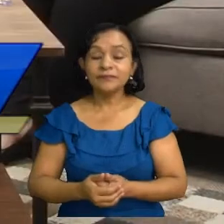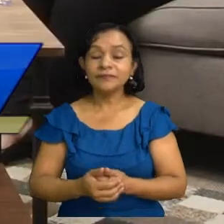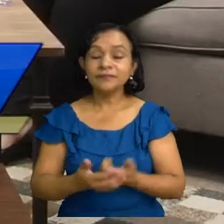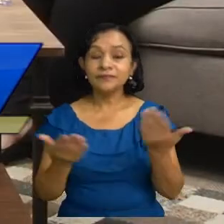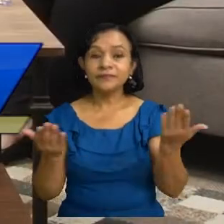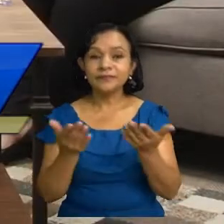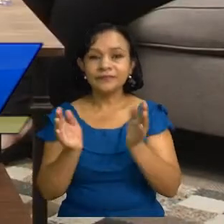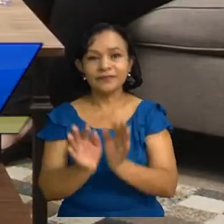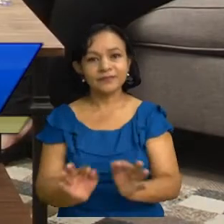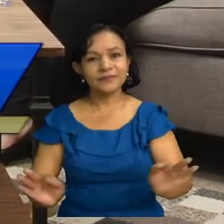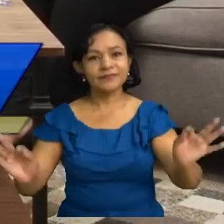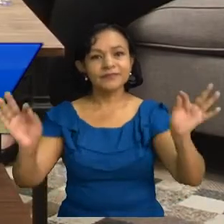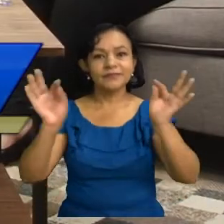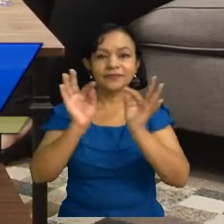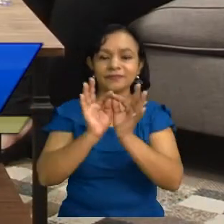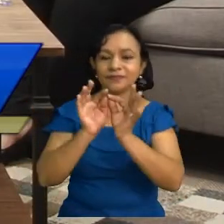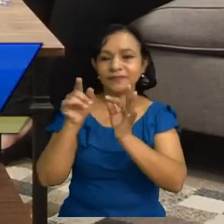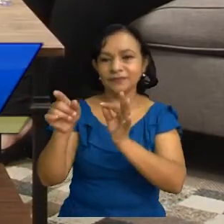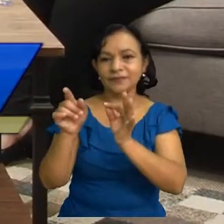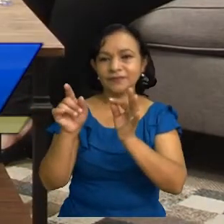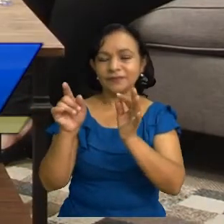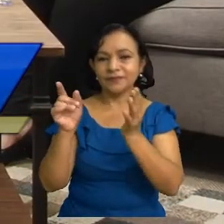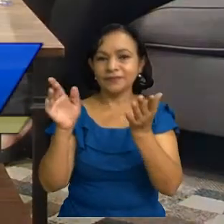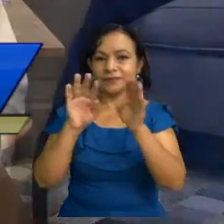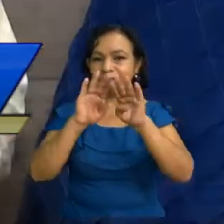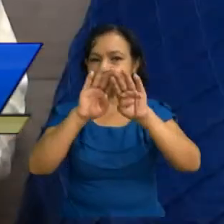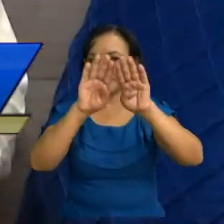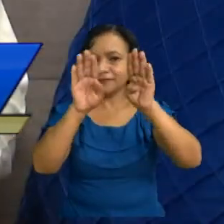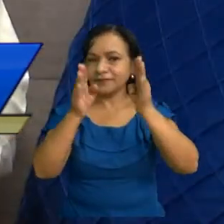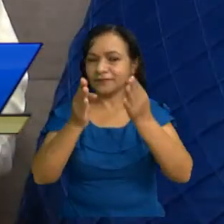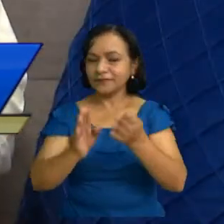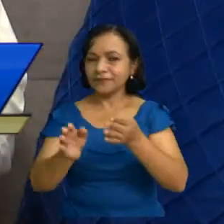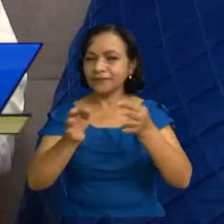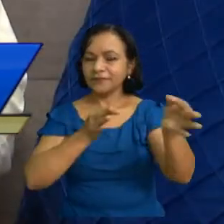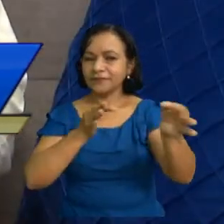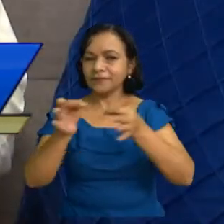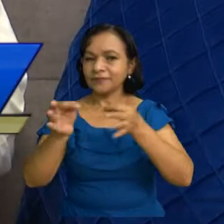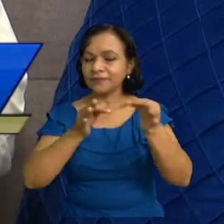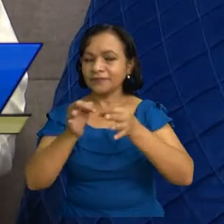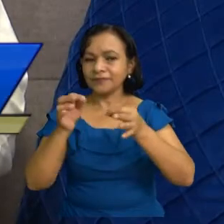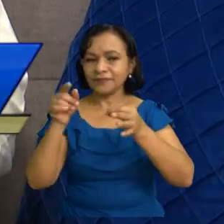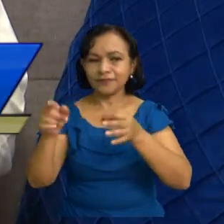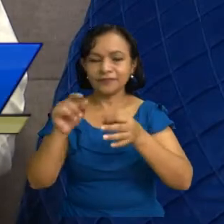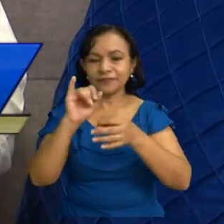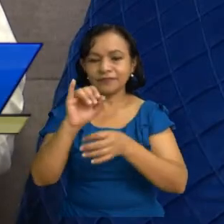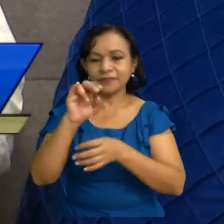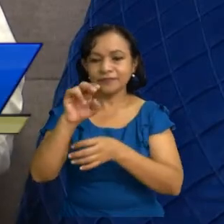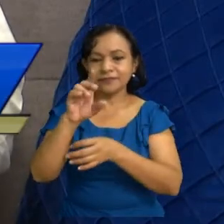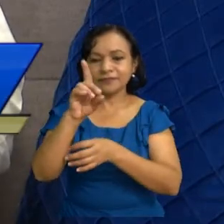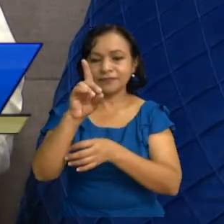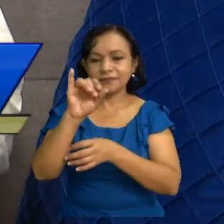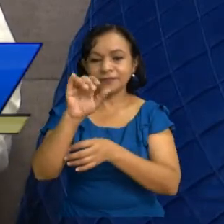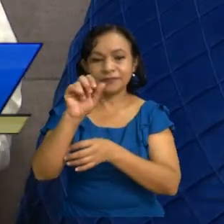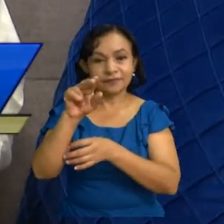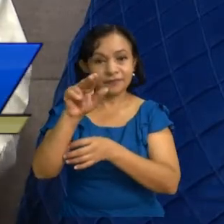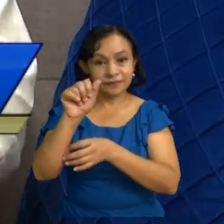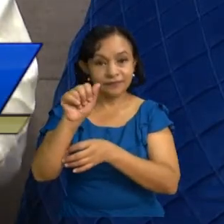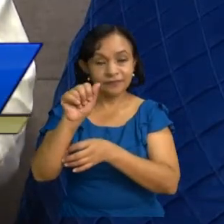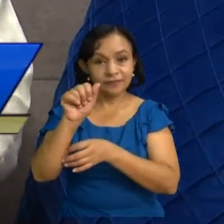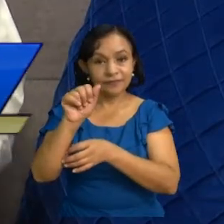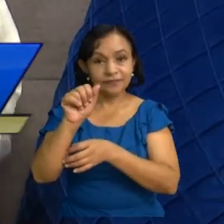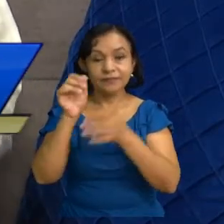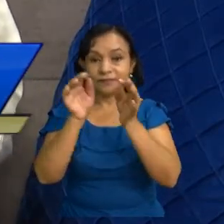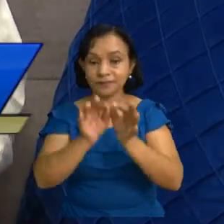importante este proceso de acompañar a su maya pues de repente entender esta explicación que nos dan a acompañar en diana bueno en principio un reto bastante